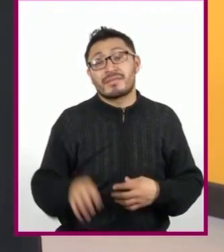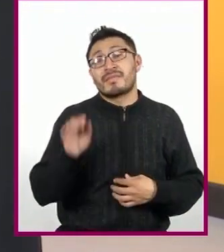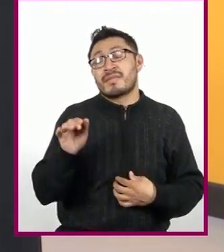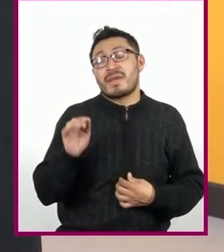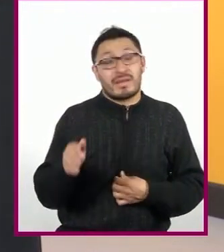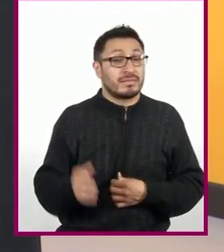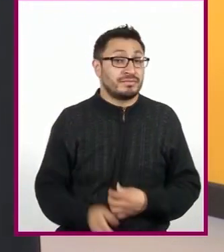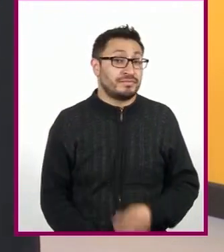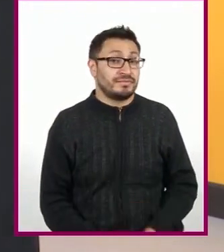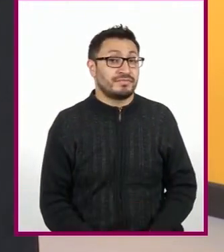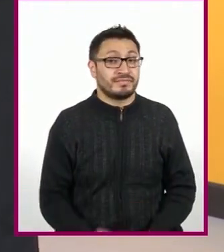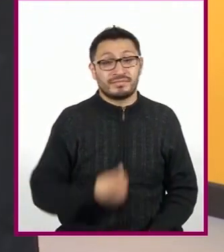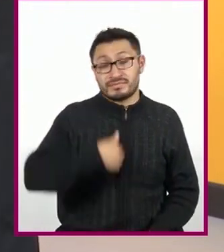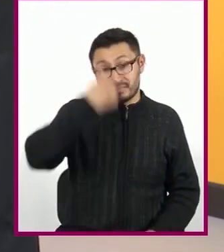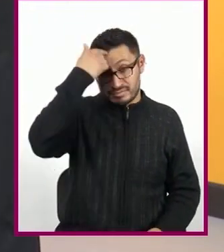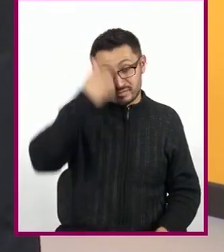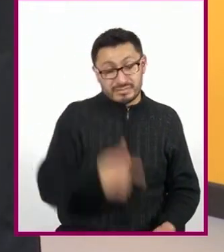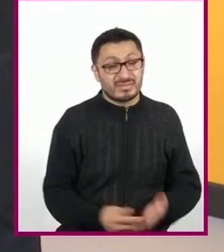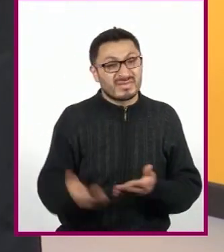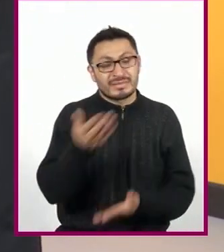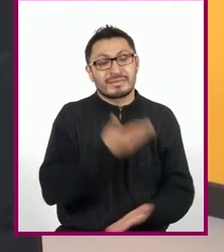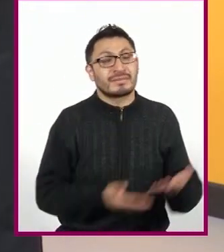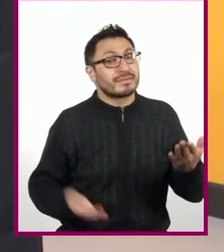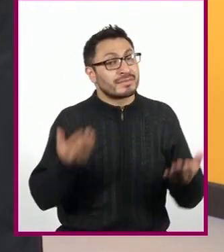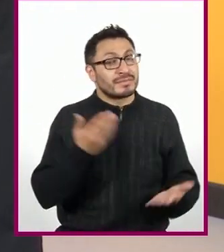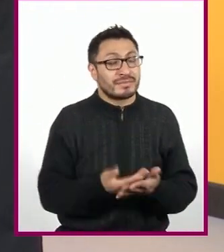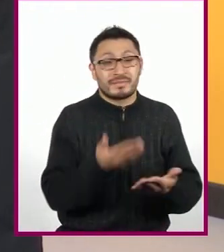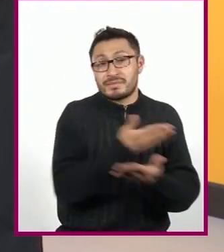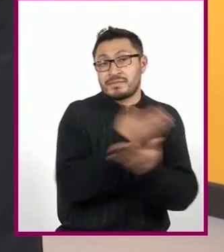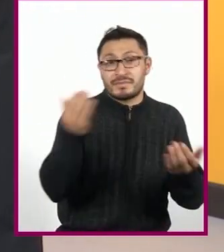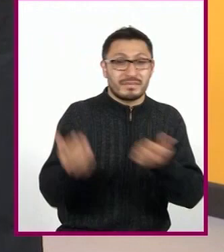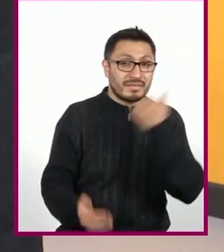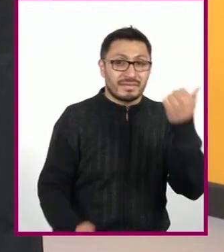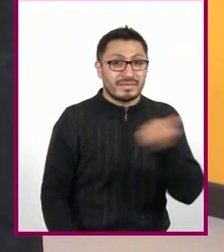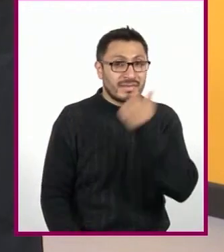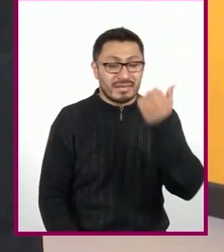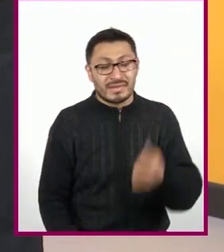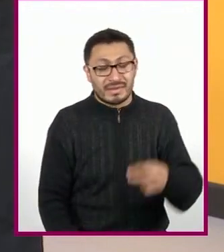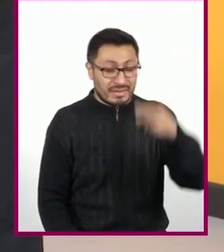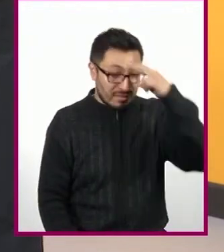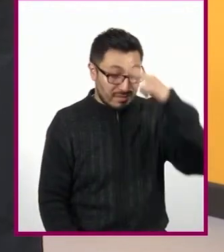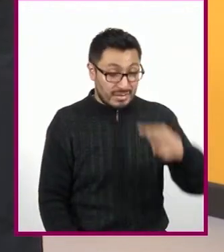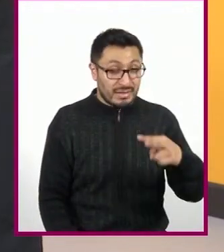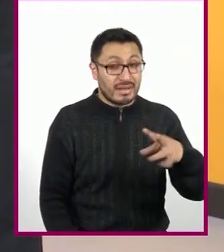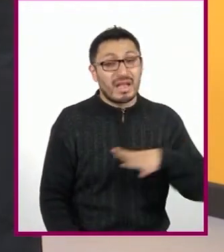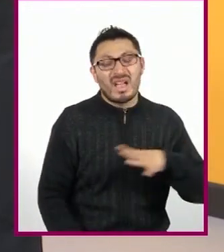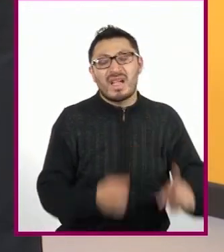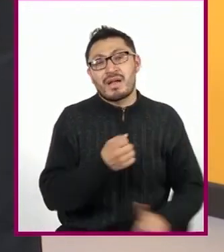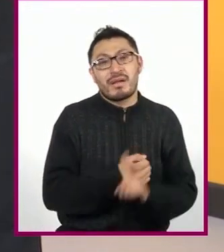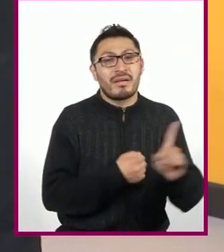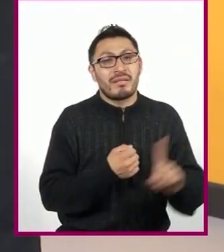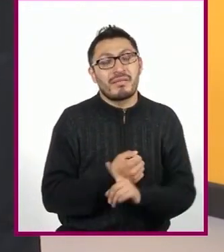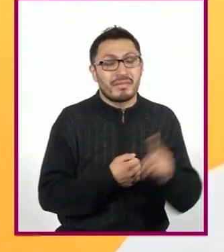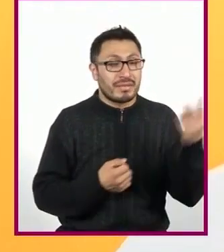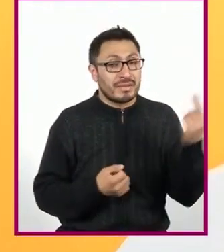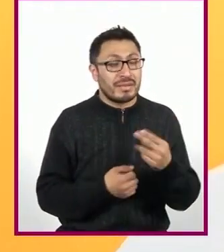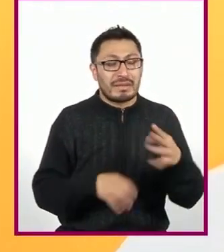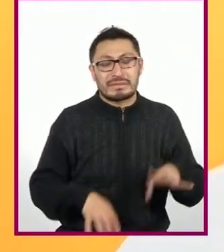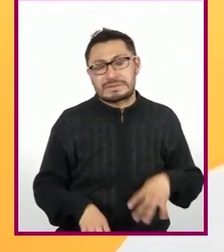Alberto, creo que podemos compartir con las y los estudiantes de México un problema que requiere más